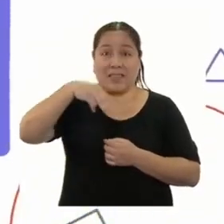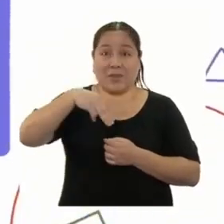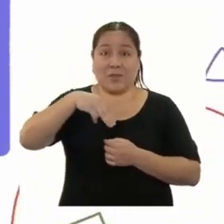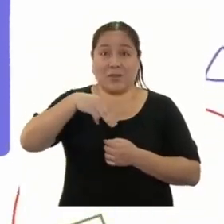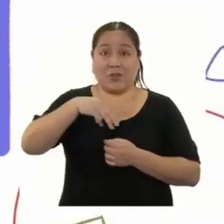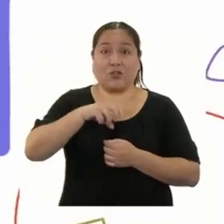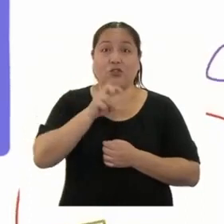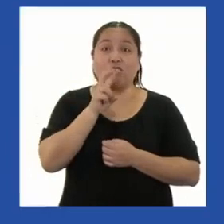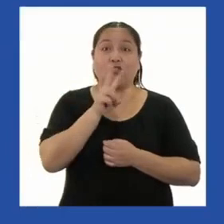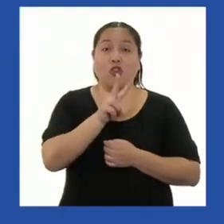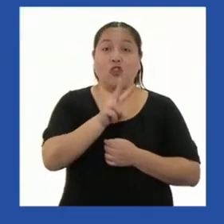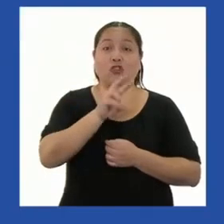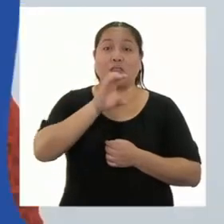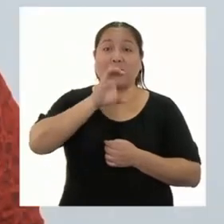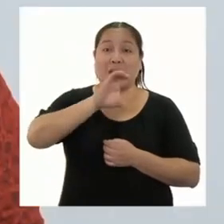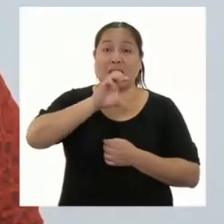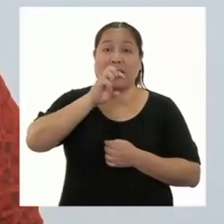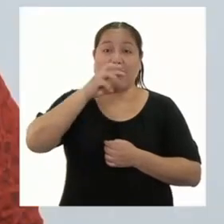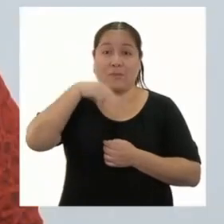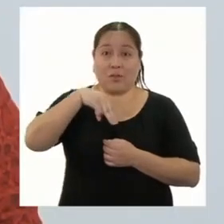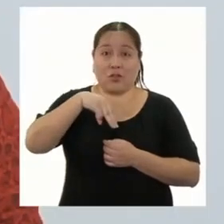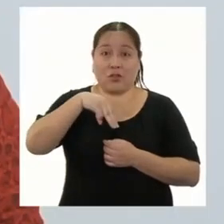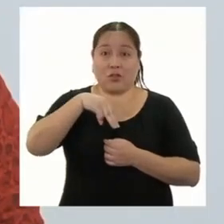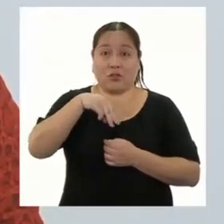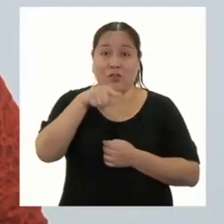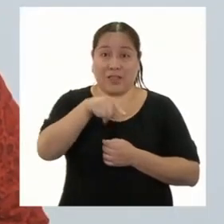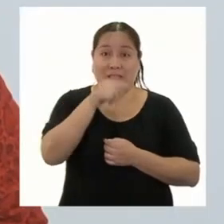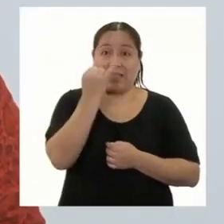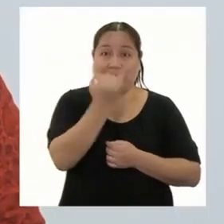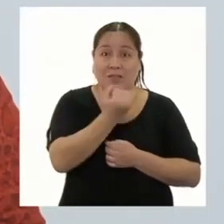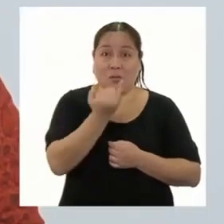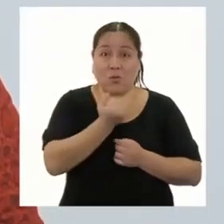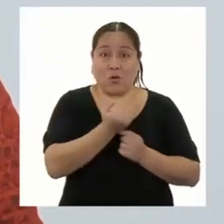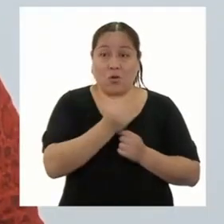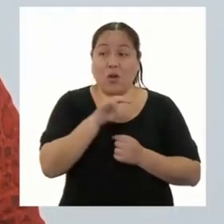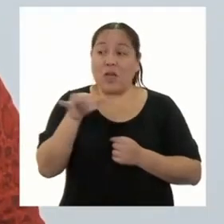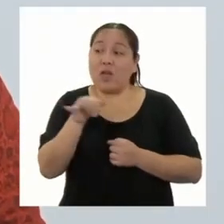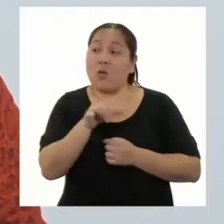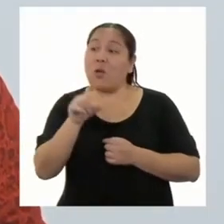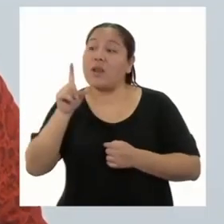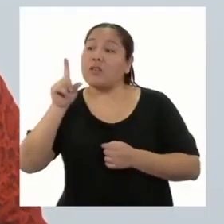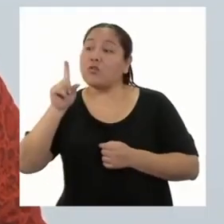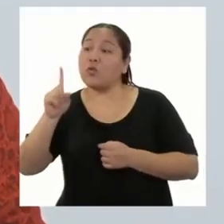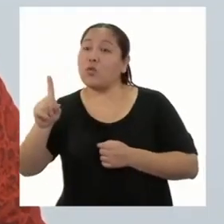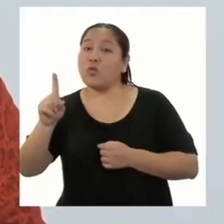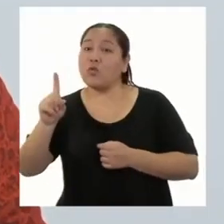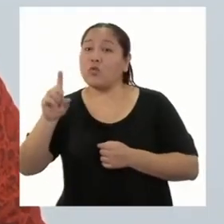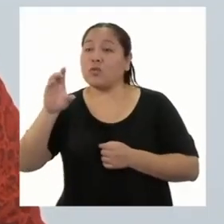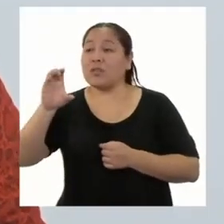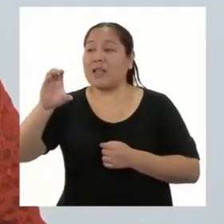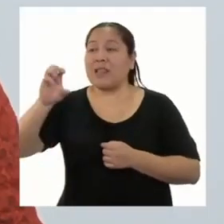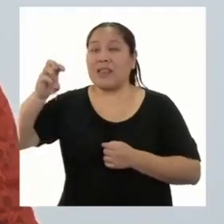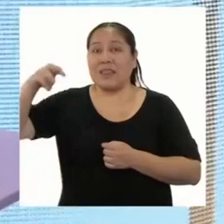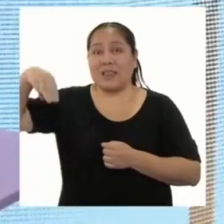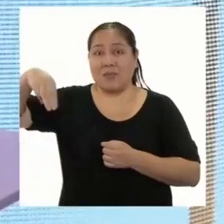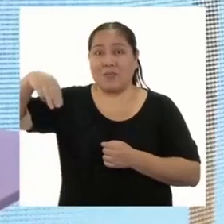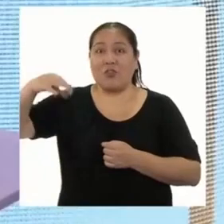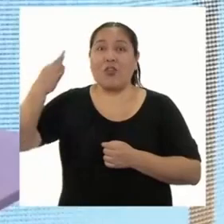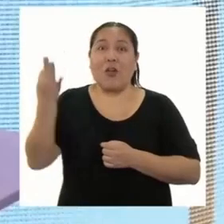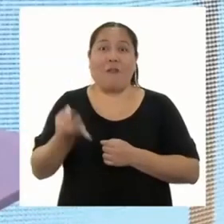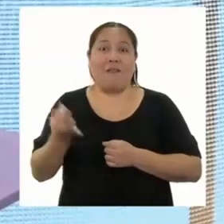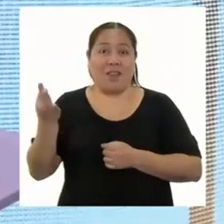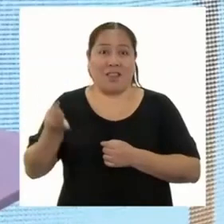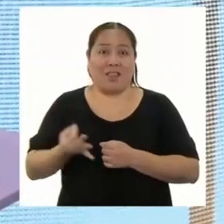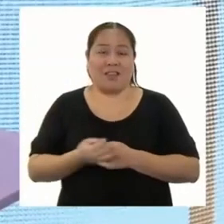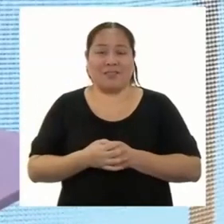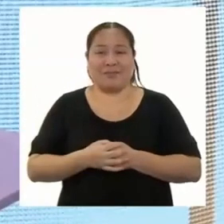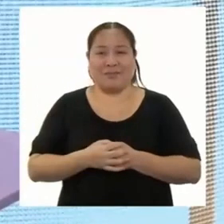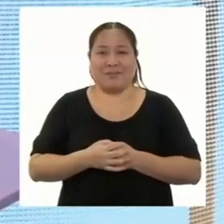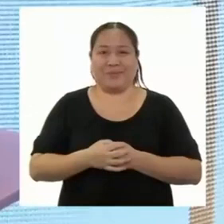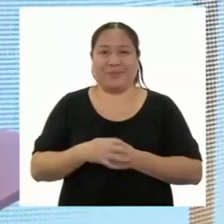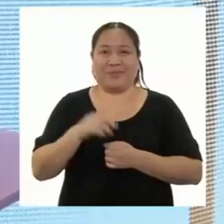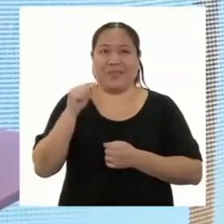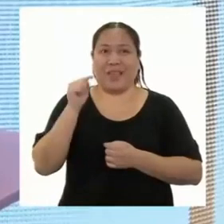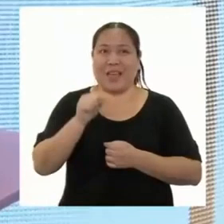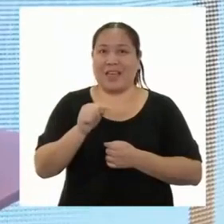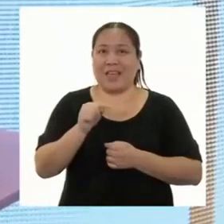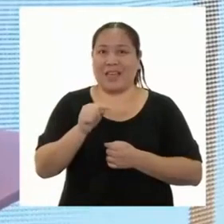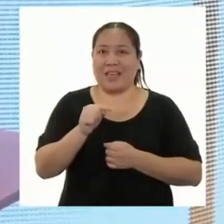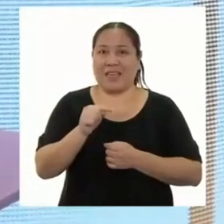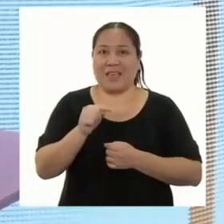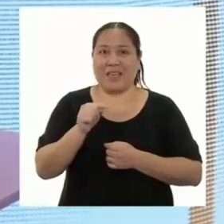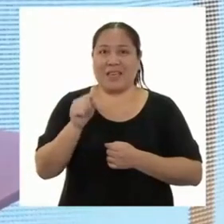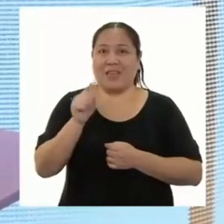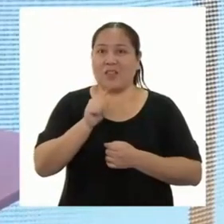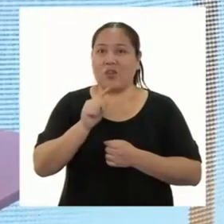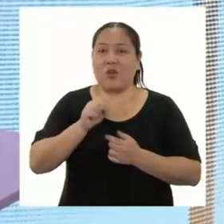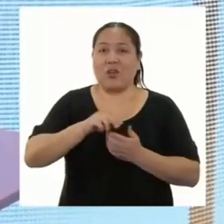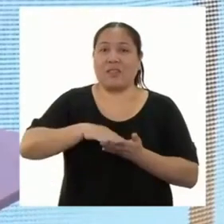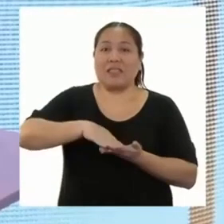decir 2 centímetros en el dibujo equivale a 1 centímetro de la realidad. Aquí uno es